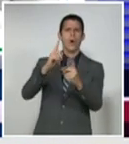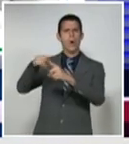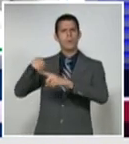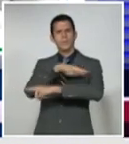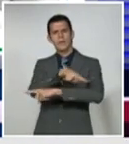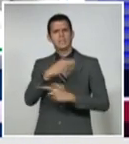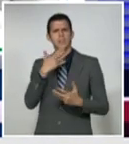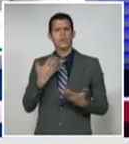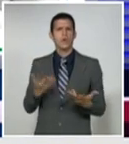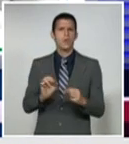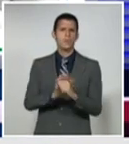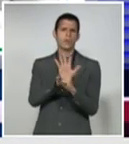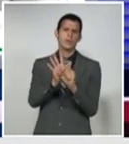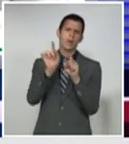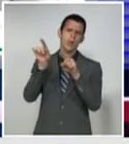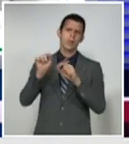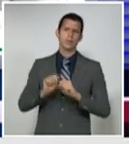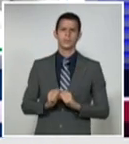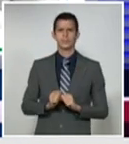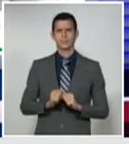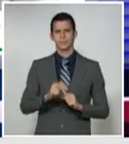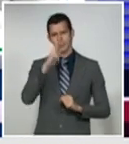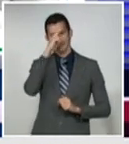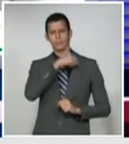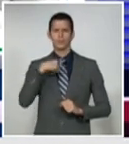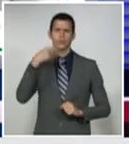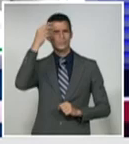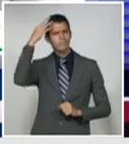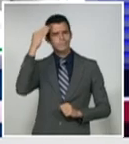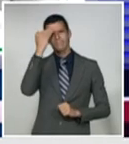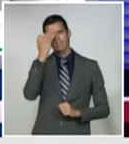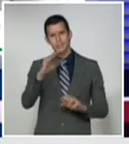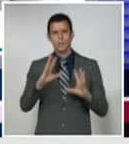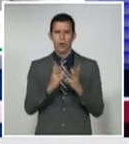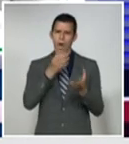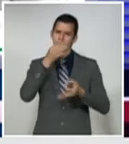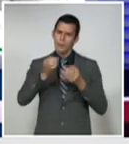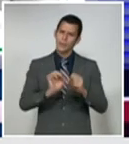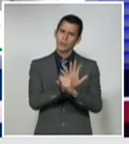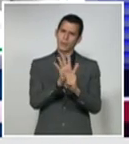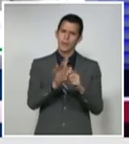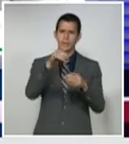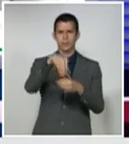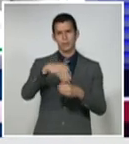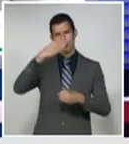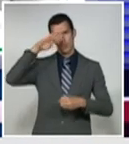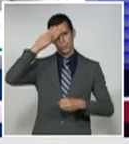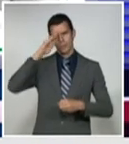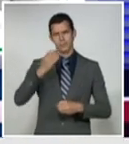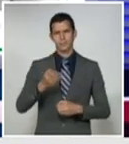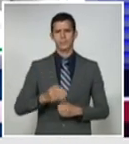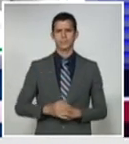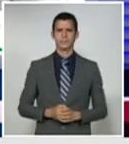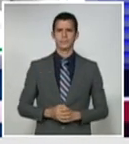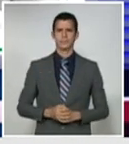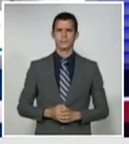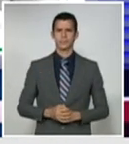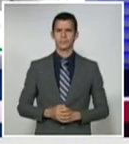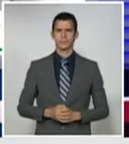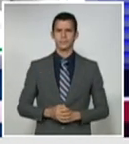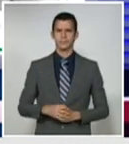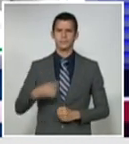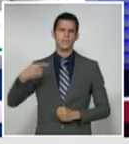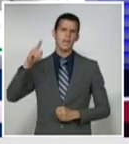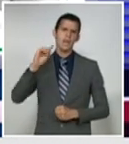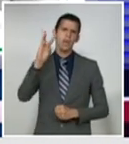sido el análisis del doctor Francisco Durán García sobre el comportamiento de la COVID-19 en Cuba. Al cierre del día de ayer, La